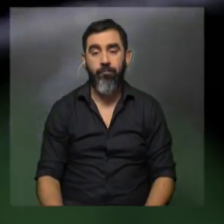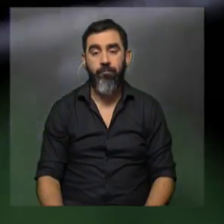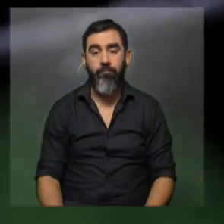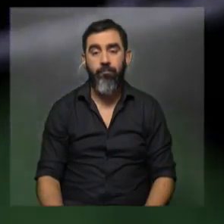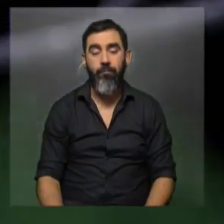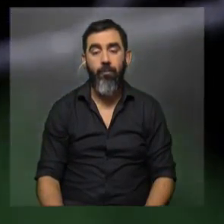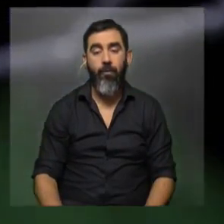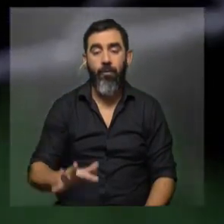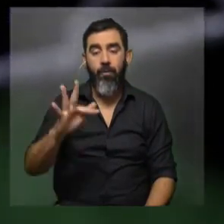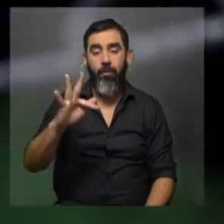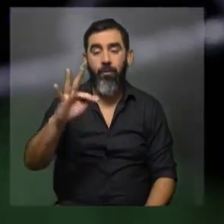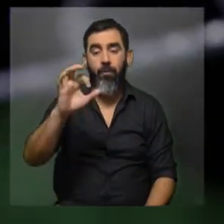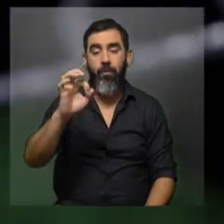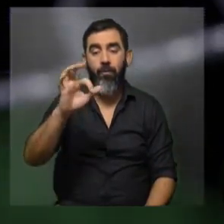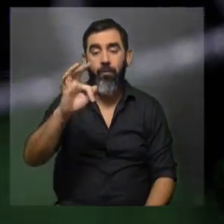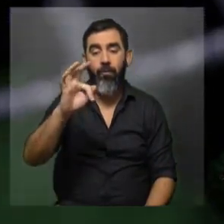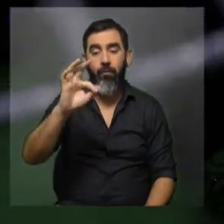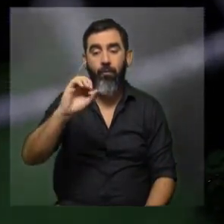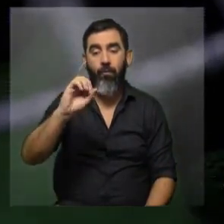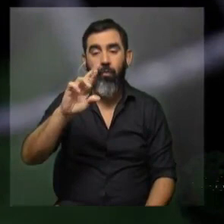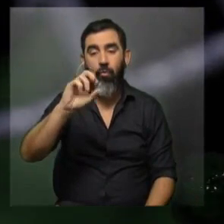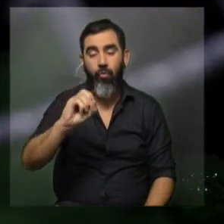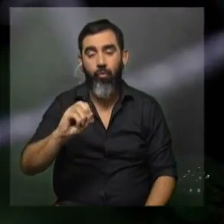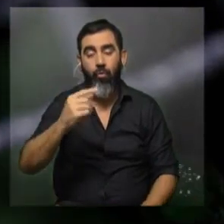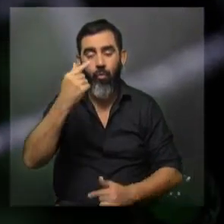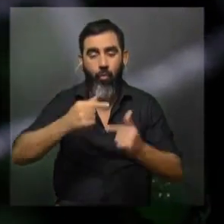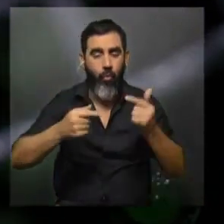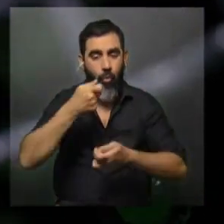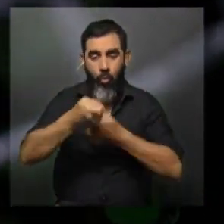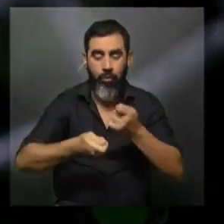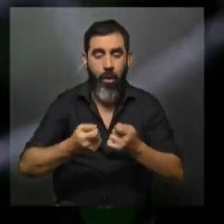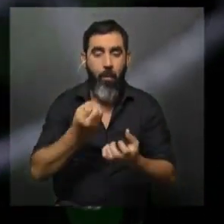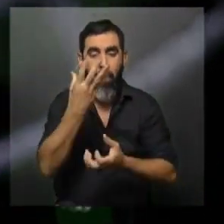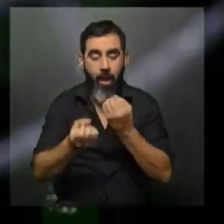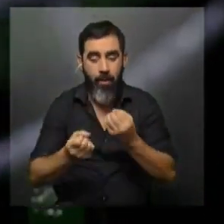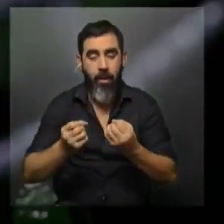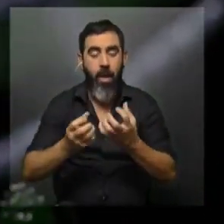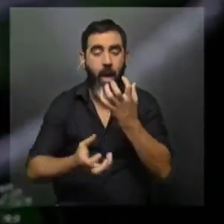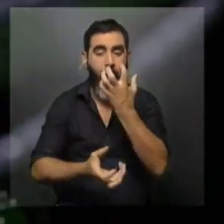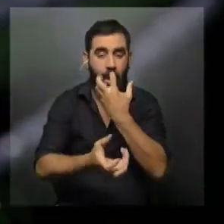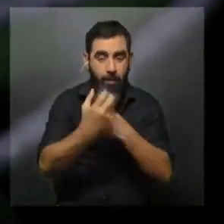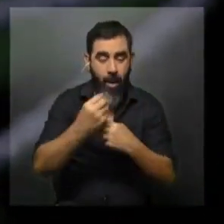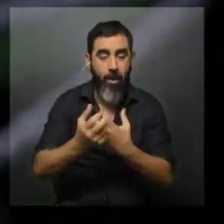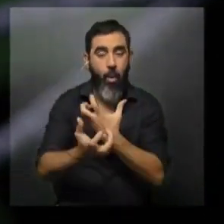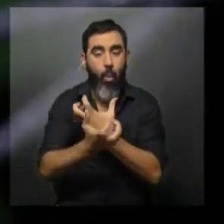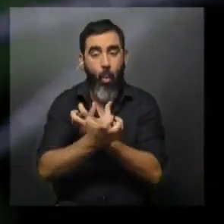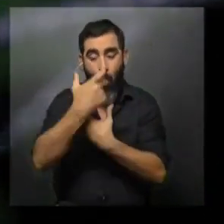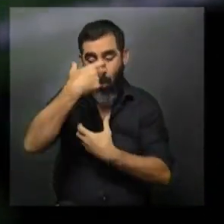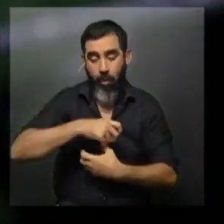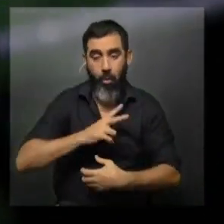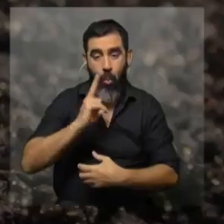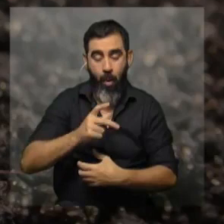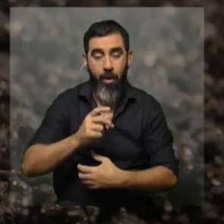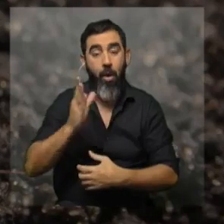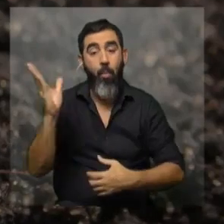El fósforo forma parte de todos los organismos, plantas y animales, está en nuestro ADN, está en nuestros huesos. Para la producción de alimento, para las